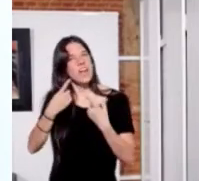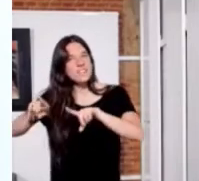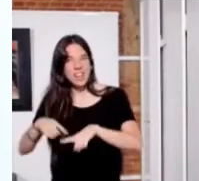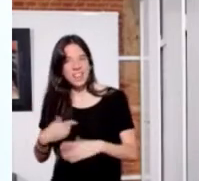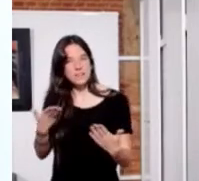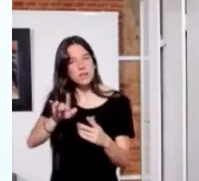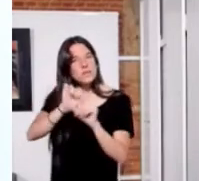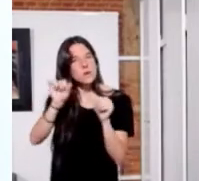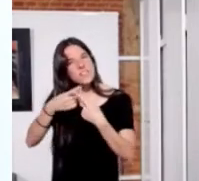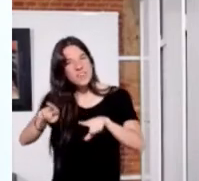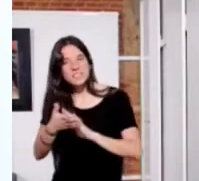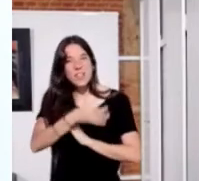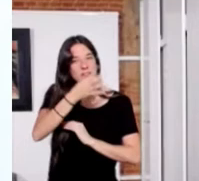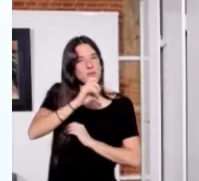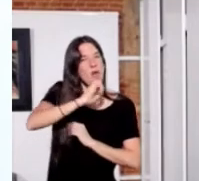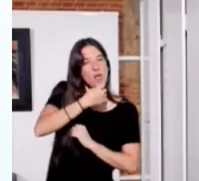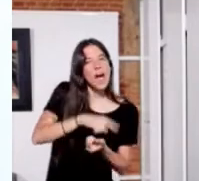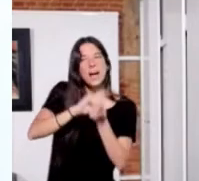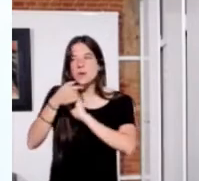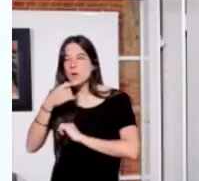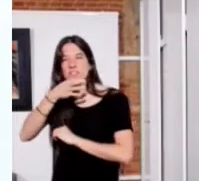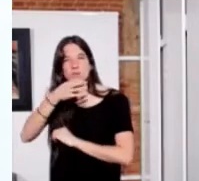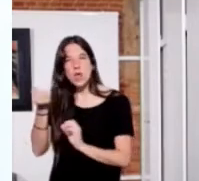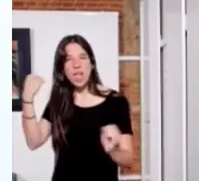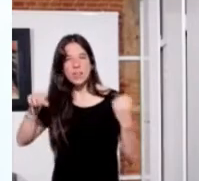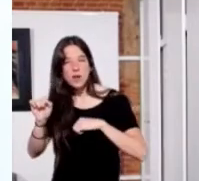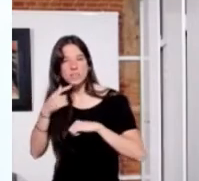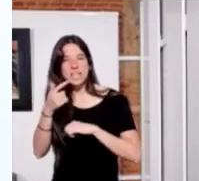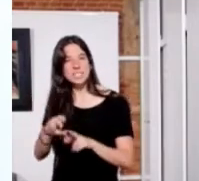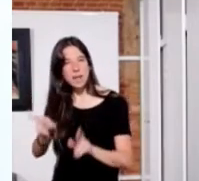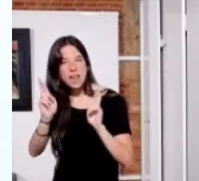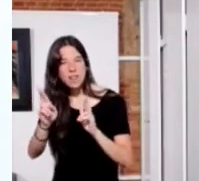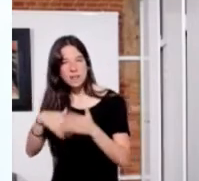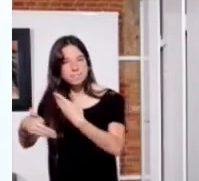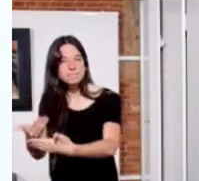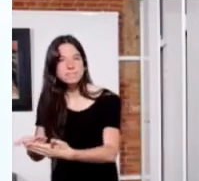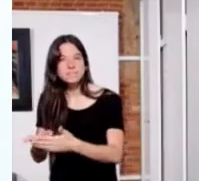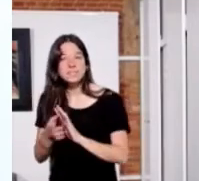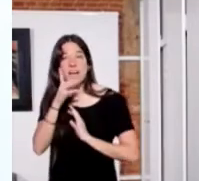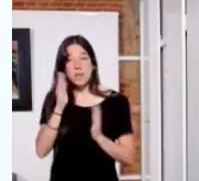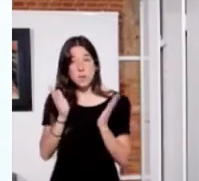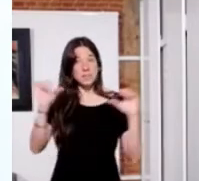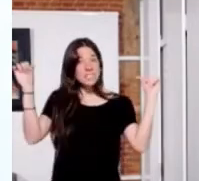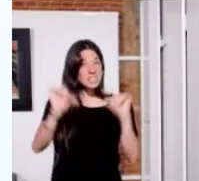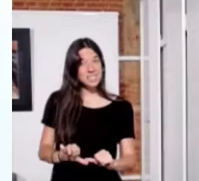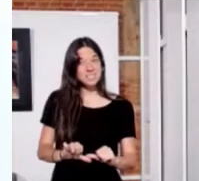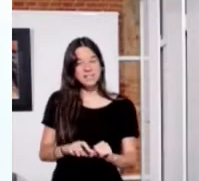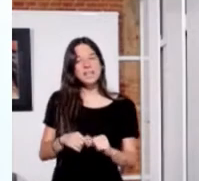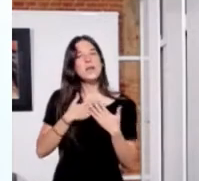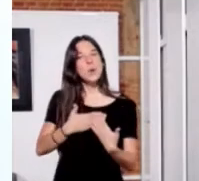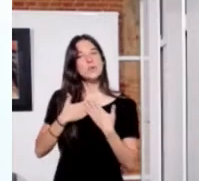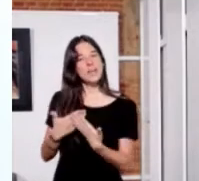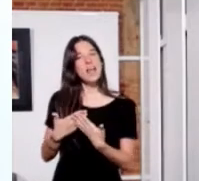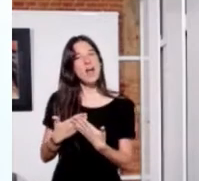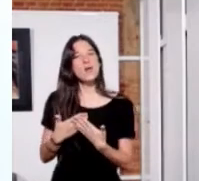cambiado este discurso por otro de acción y esperanza. Durante esta crisis, el voluntariado ha